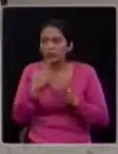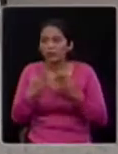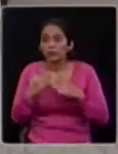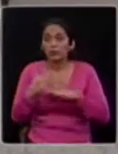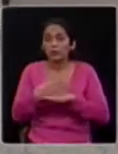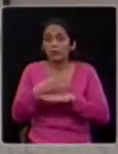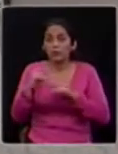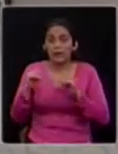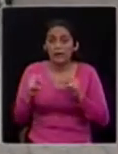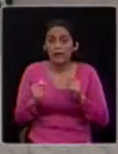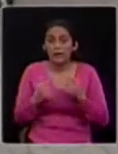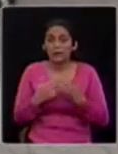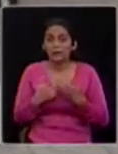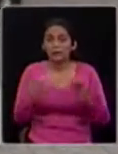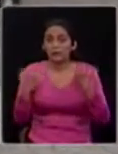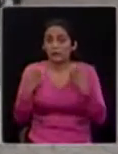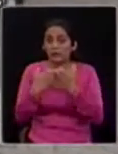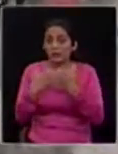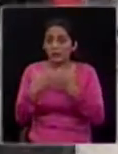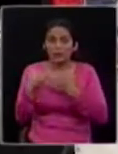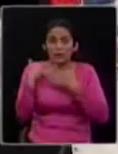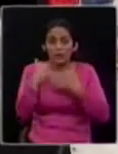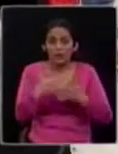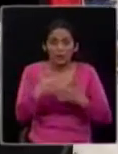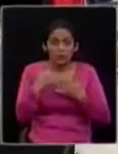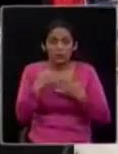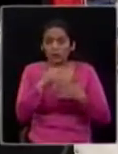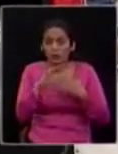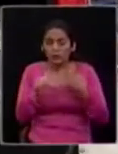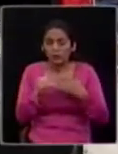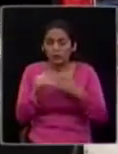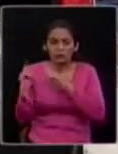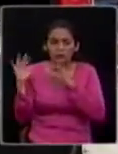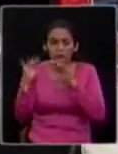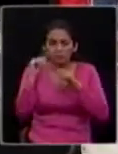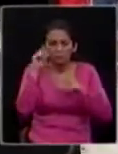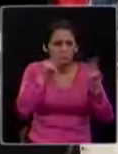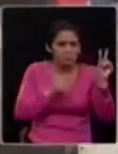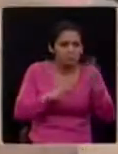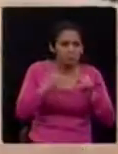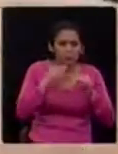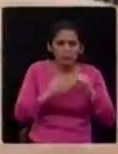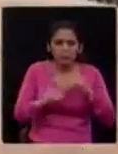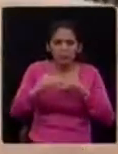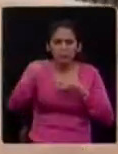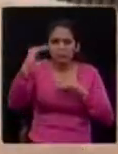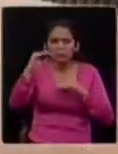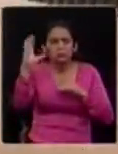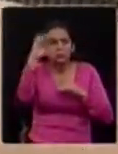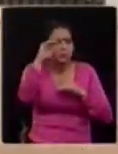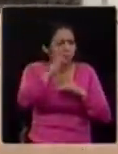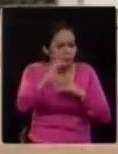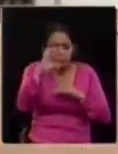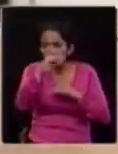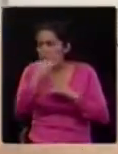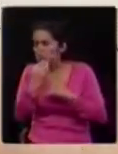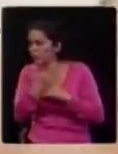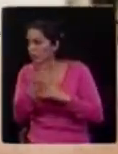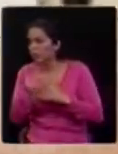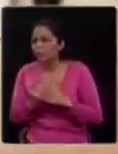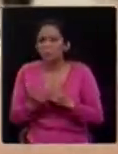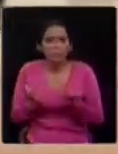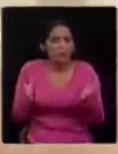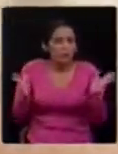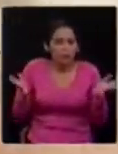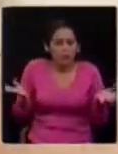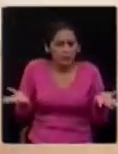elementos del Grupo de Intervención y Rescate de la Policía, quienes, tras inspeccionar cada piso de la corte, descartaron la presencia del